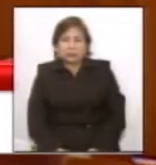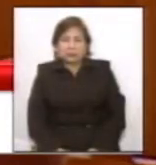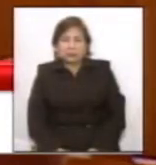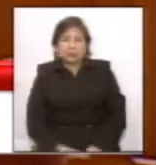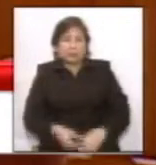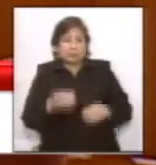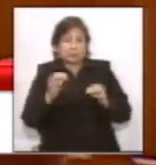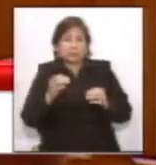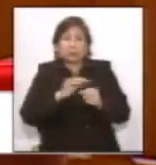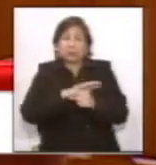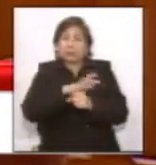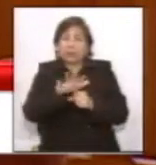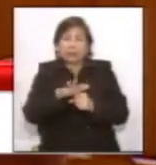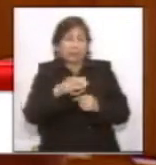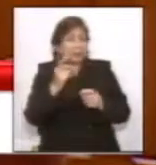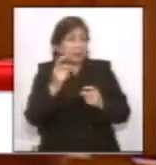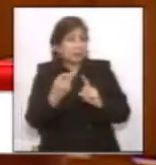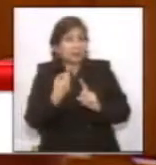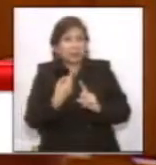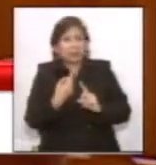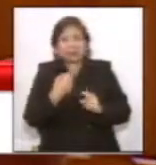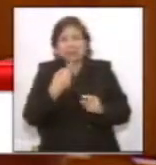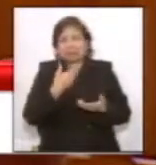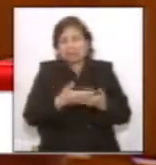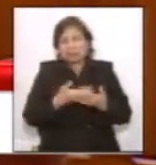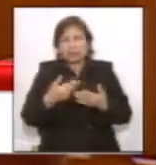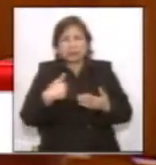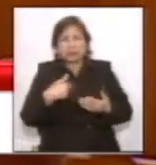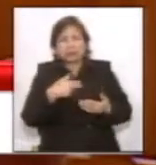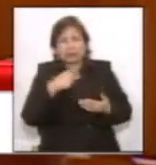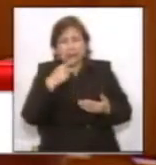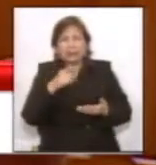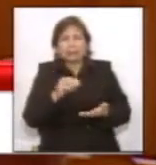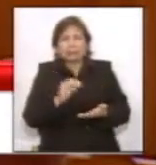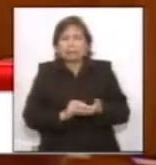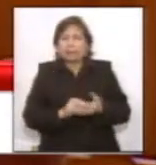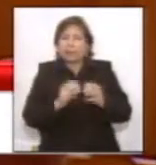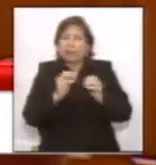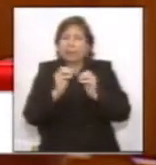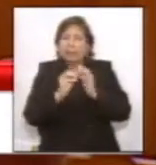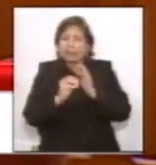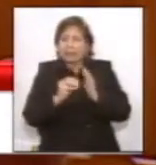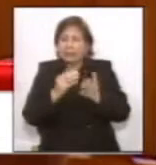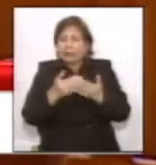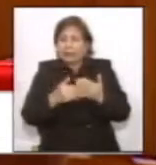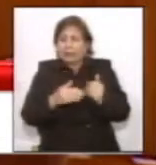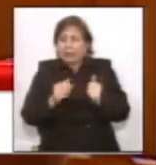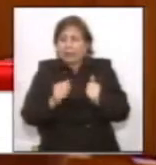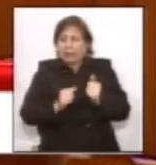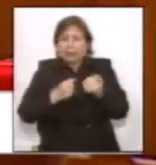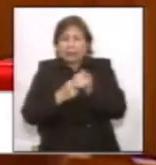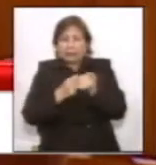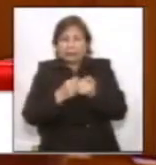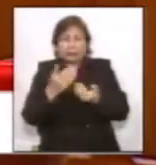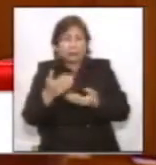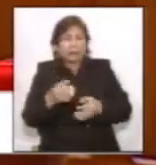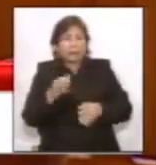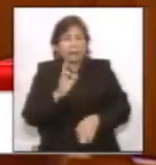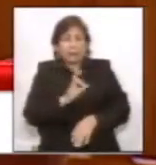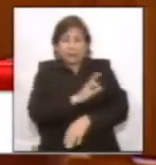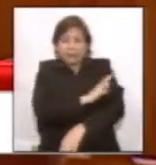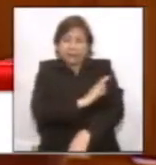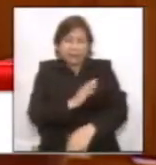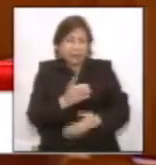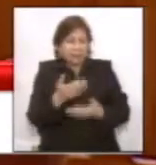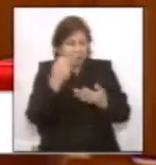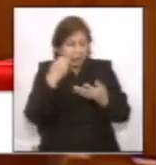Si bien la pandemia es una prioridad, también hemos estado trabajando en una agenda de largo plazo para reforzar la política fiscal y